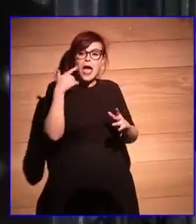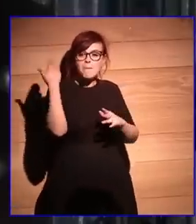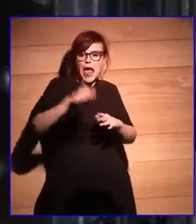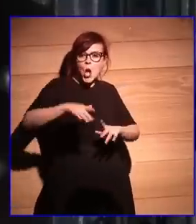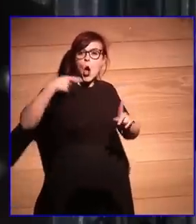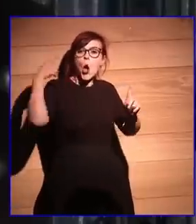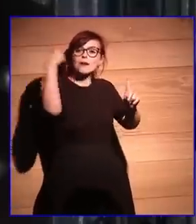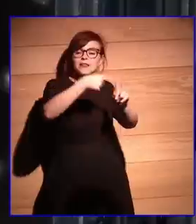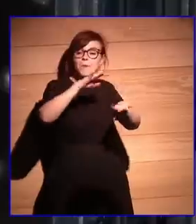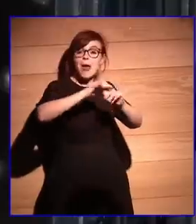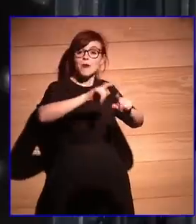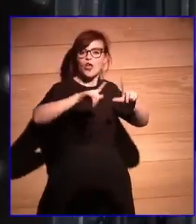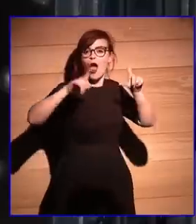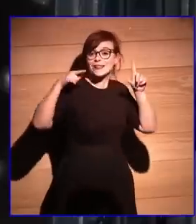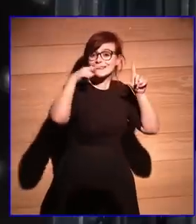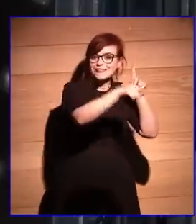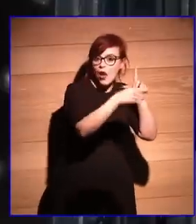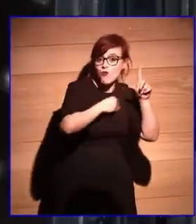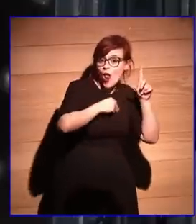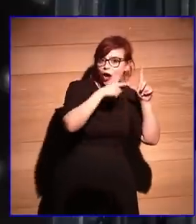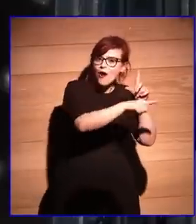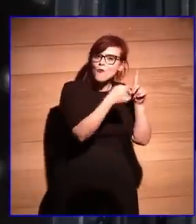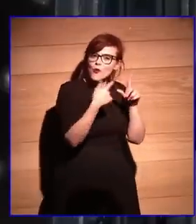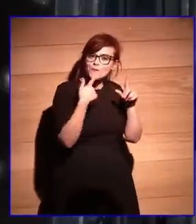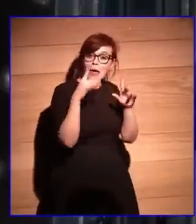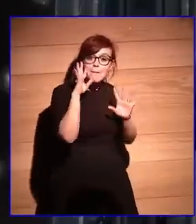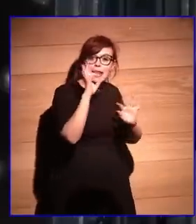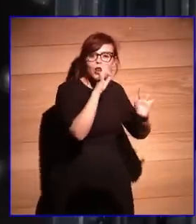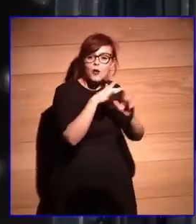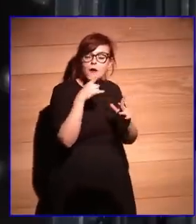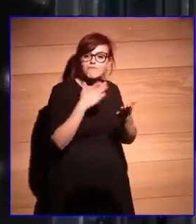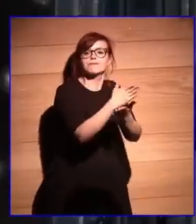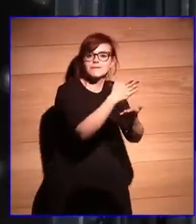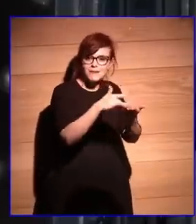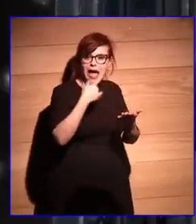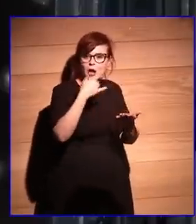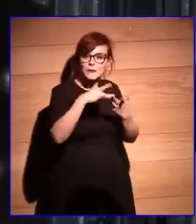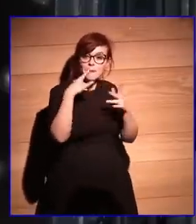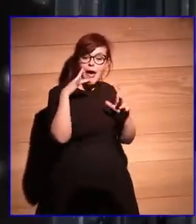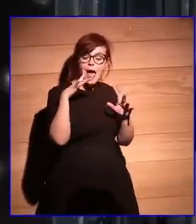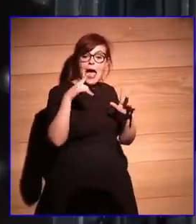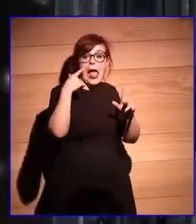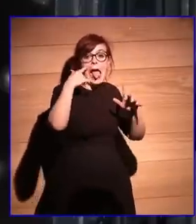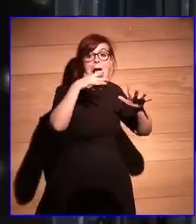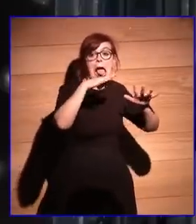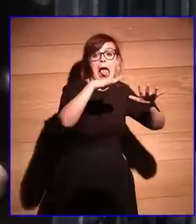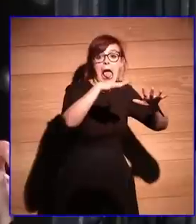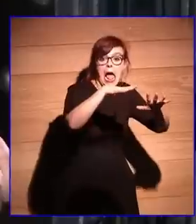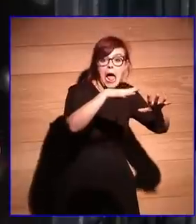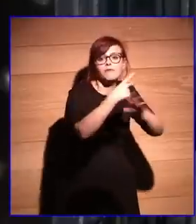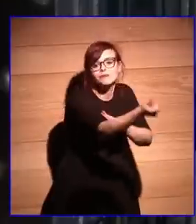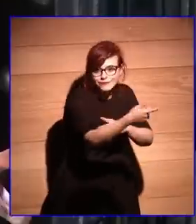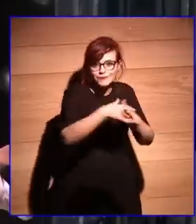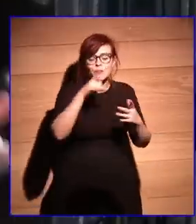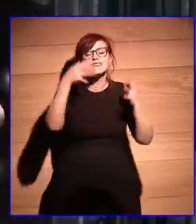el objetivo del protagonista. Porque sí que es verdad que yo creo que de siempre se ha definido al villano